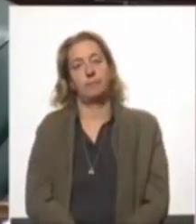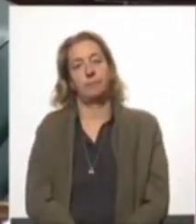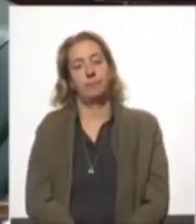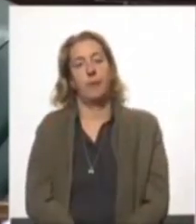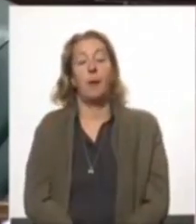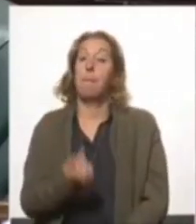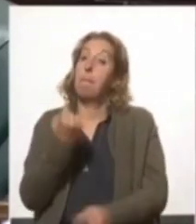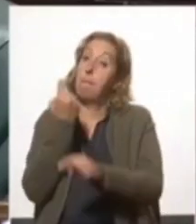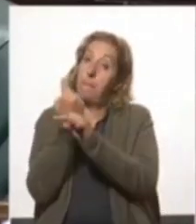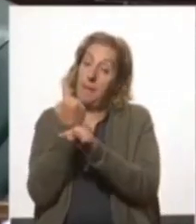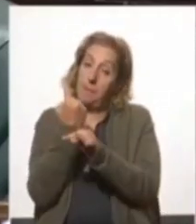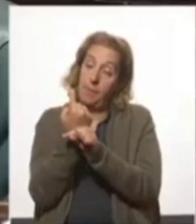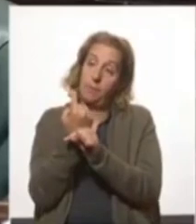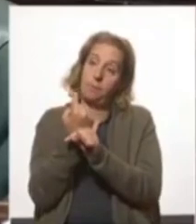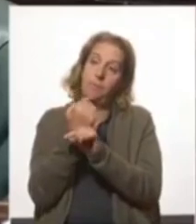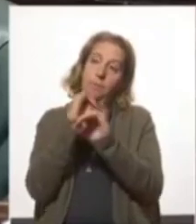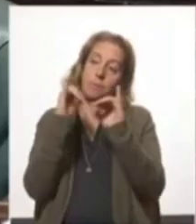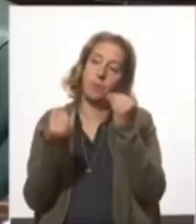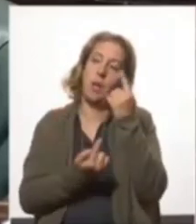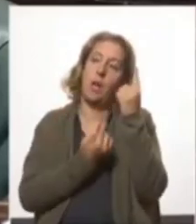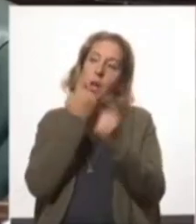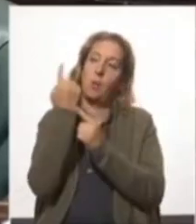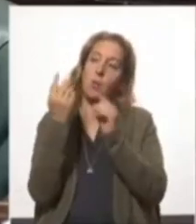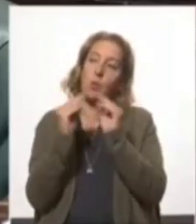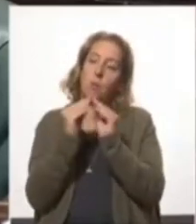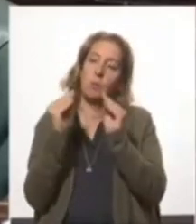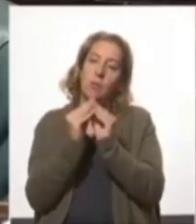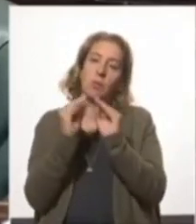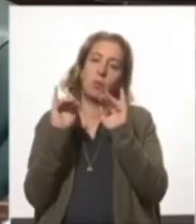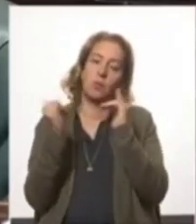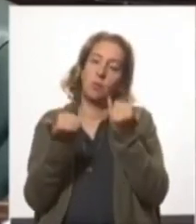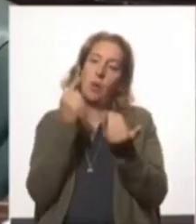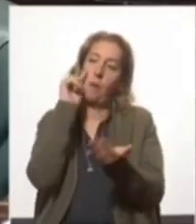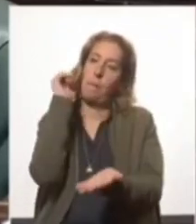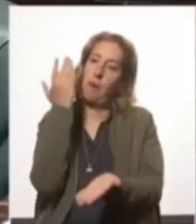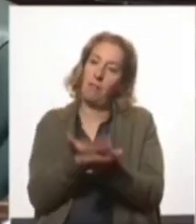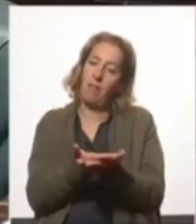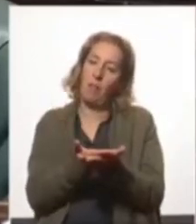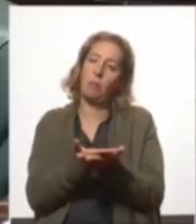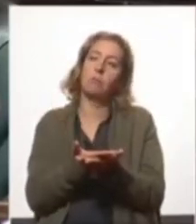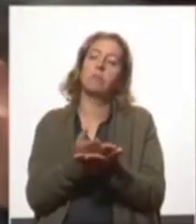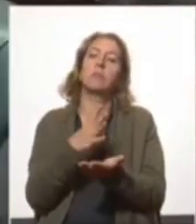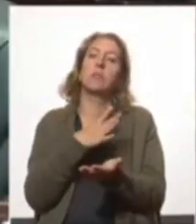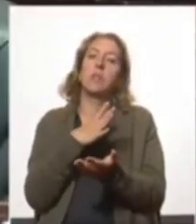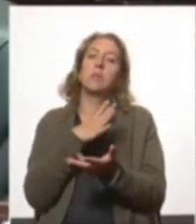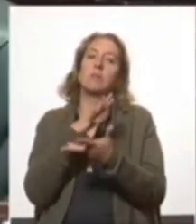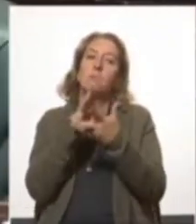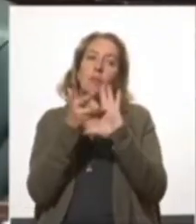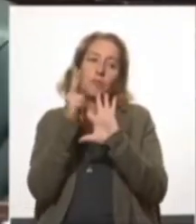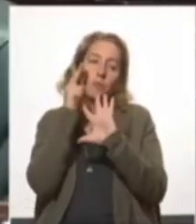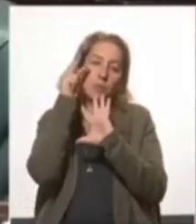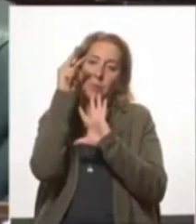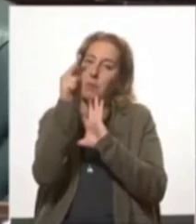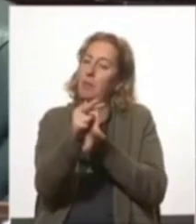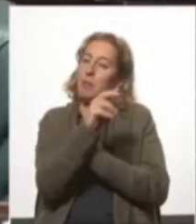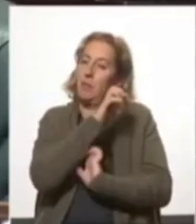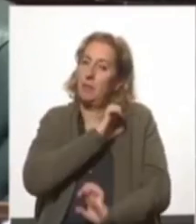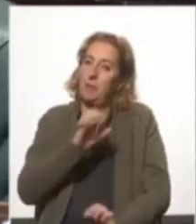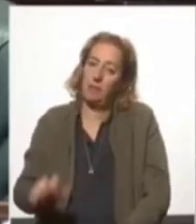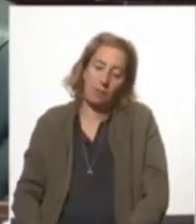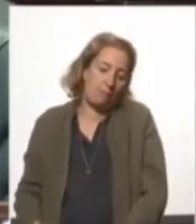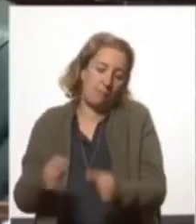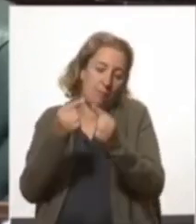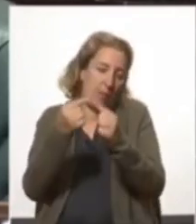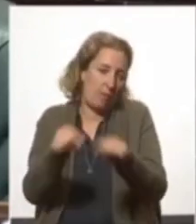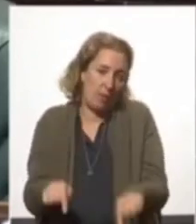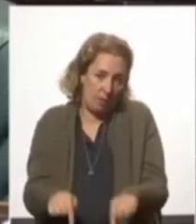En primer lugar, ya algunos de mis compañeros ya han planteado que tenemos una visión del rol del Estado